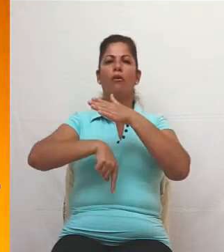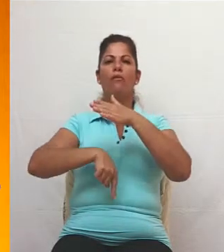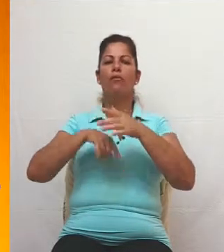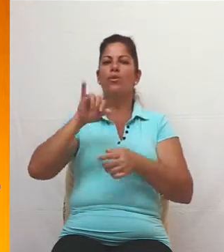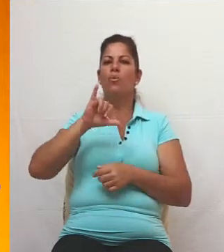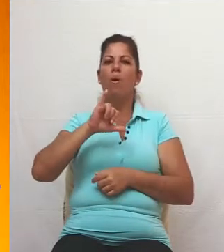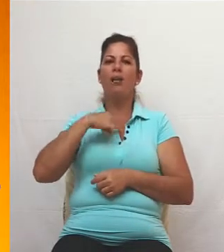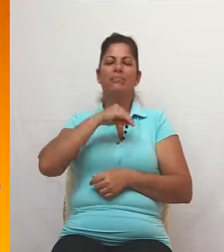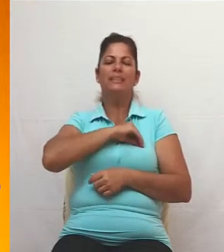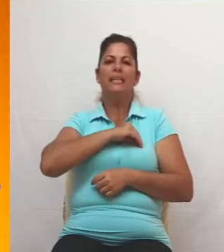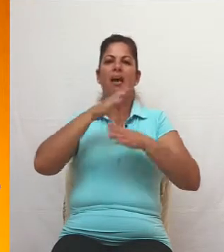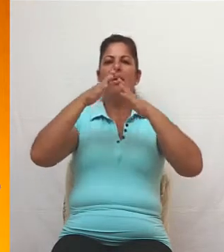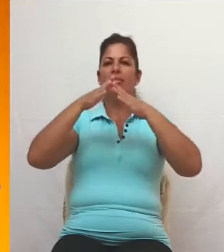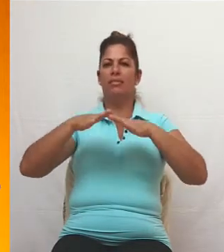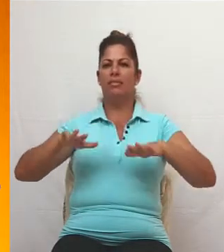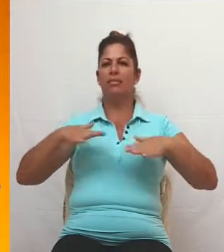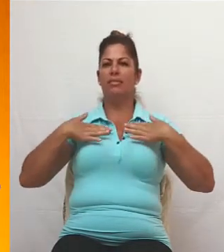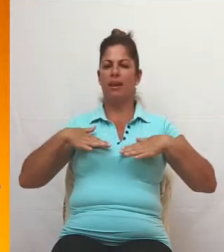un profundo sosiego